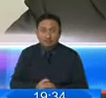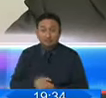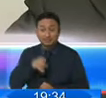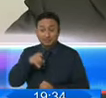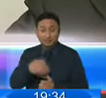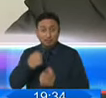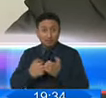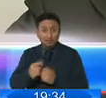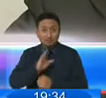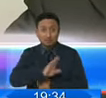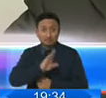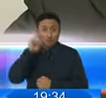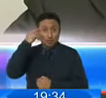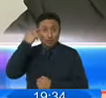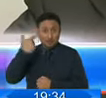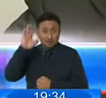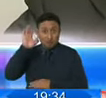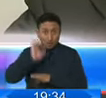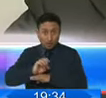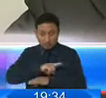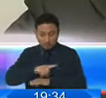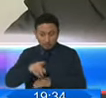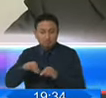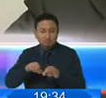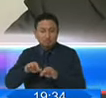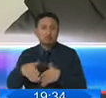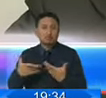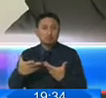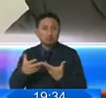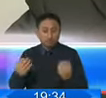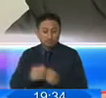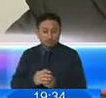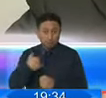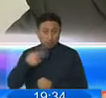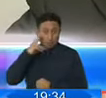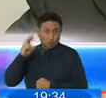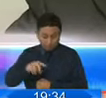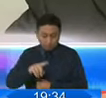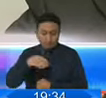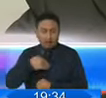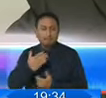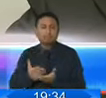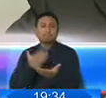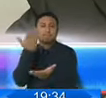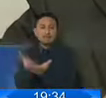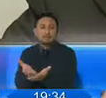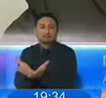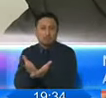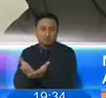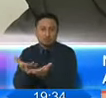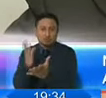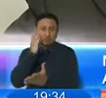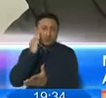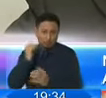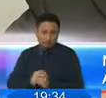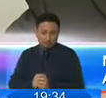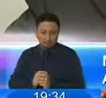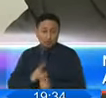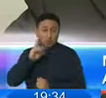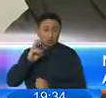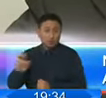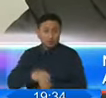el gobierno de Ecuador, porque, vuelvo y lo repito, nosotros como turismo damos servicio, experiencias. Si un